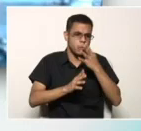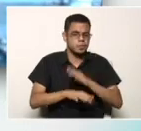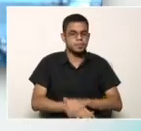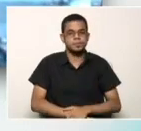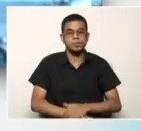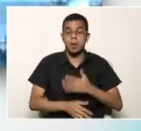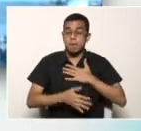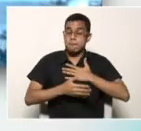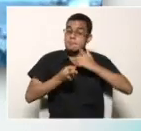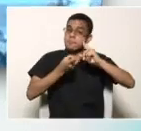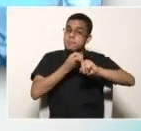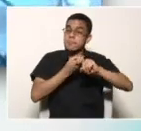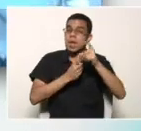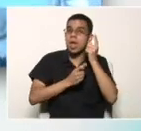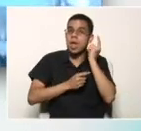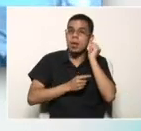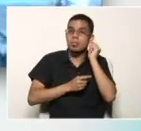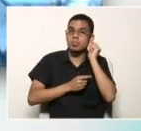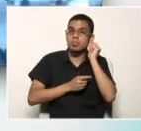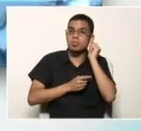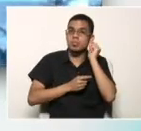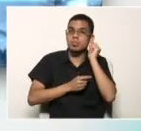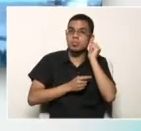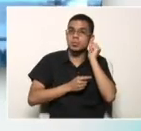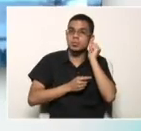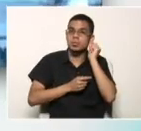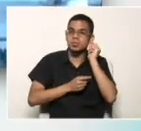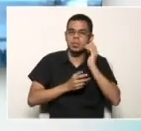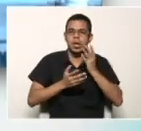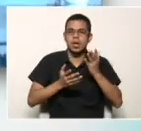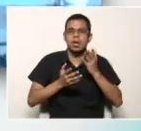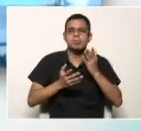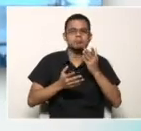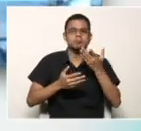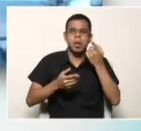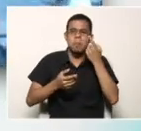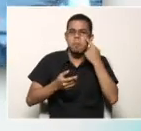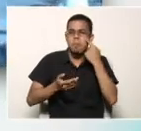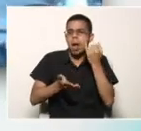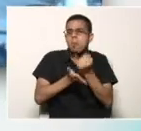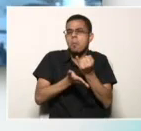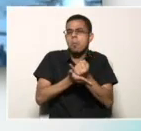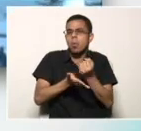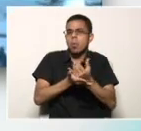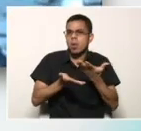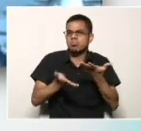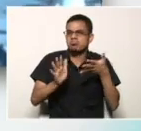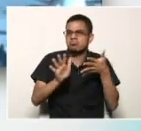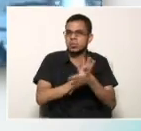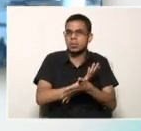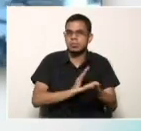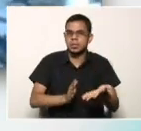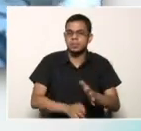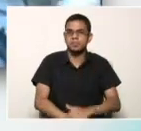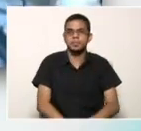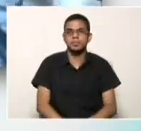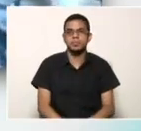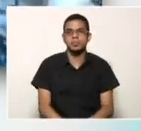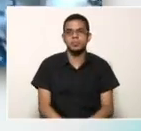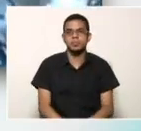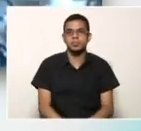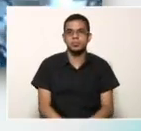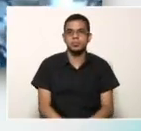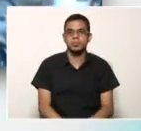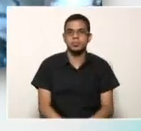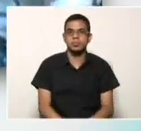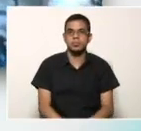me dijo que era el momento de hacerle el giro a la plancha cuando pasaba por el cabello. Entonces, ¿qué quiere decir eso, jóvenes? Que